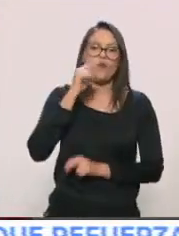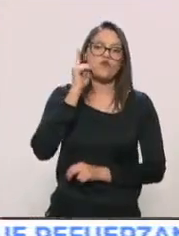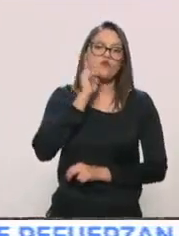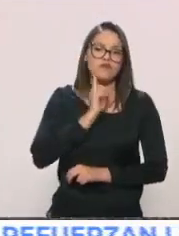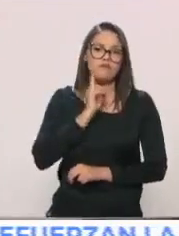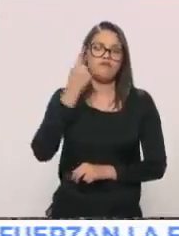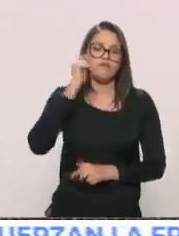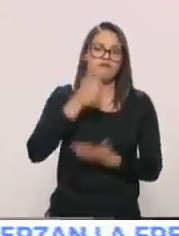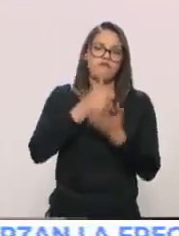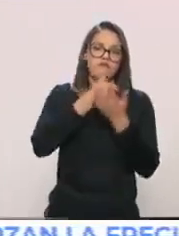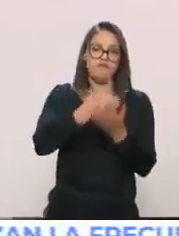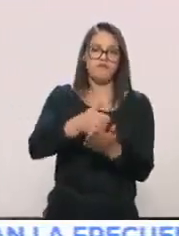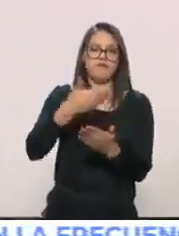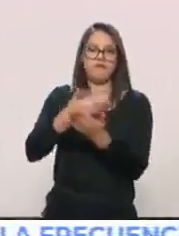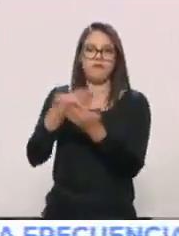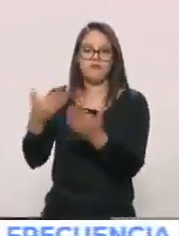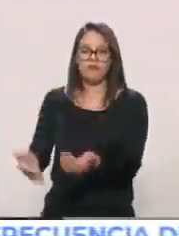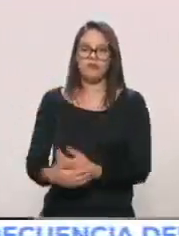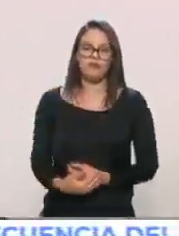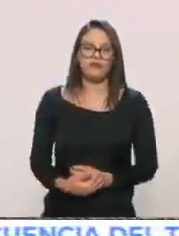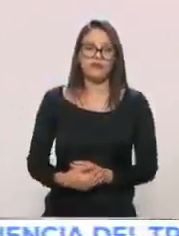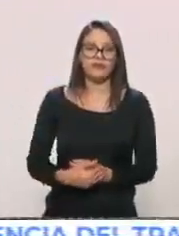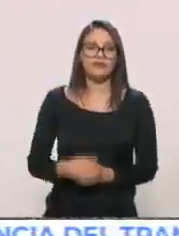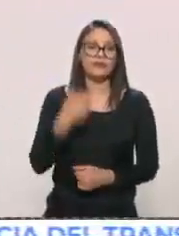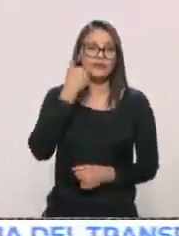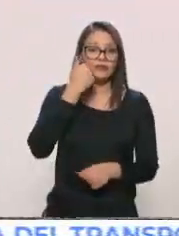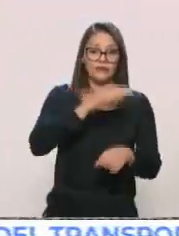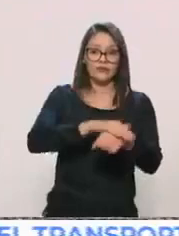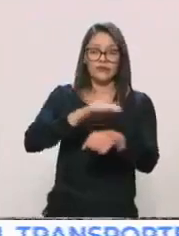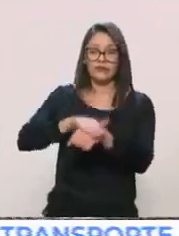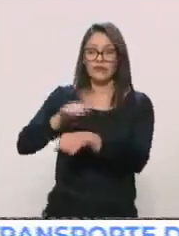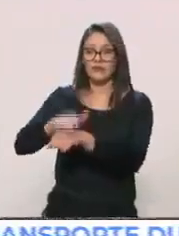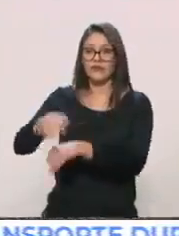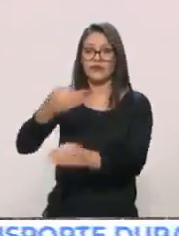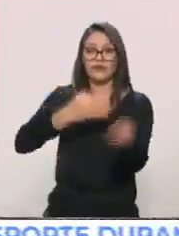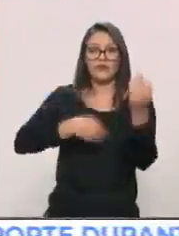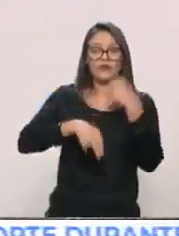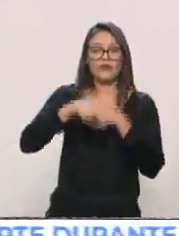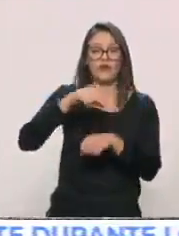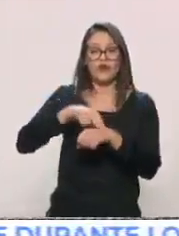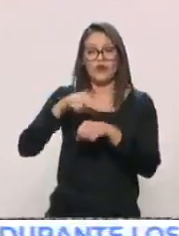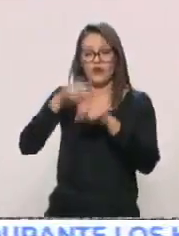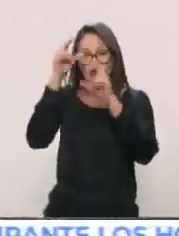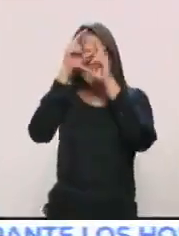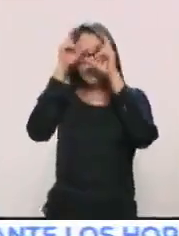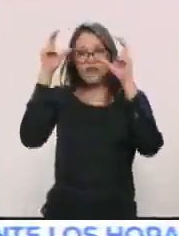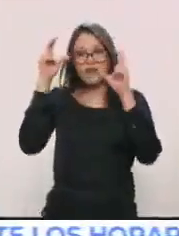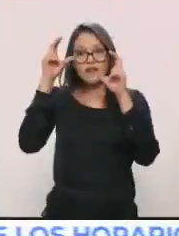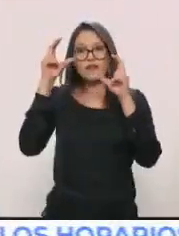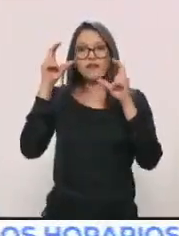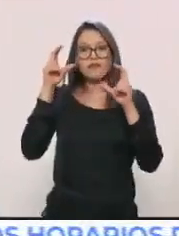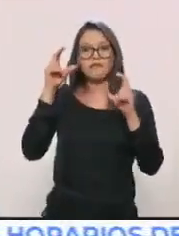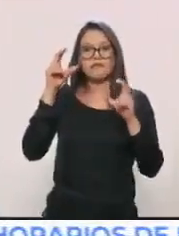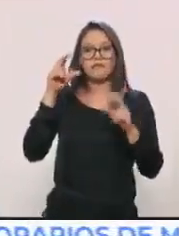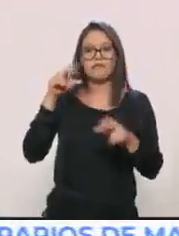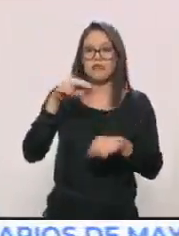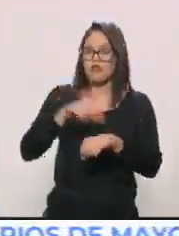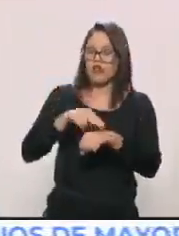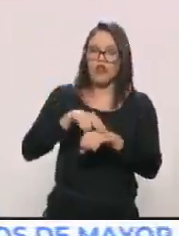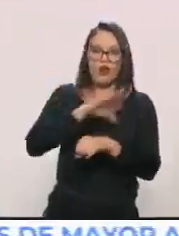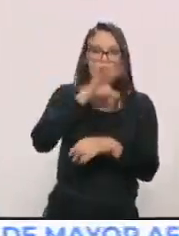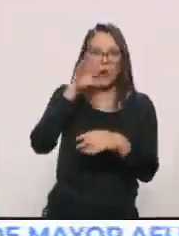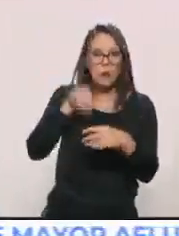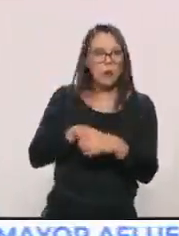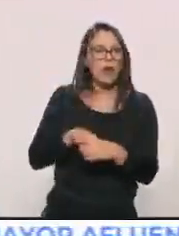COVID-19. El objetivo es reclutar a todos nuestros médicos, a todas nuestras enfermeras, médicos generales, enfermeras